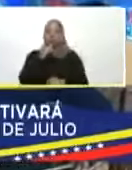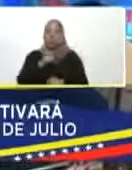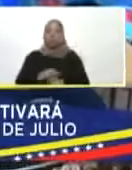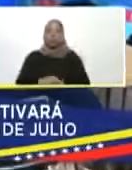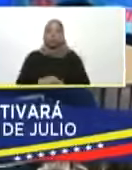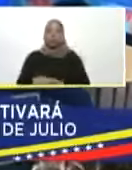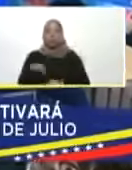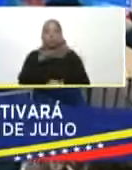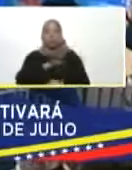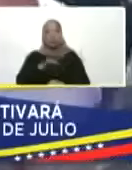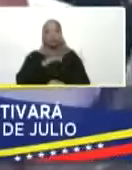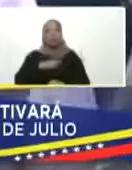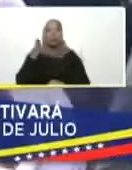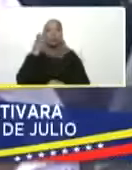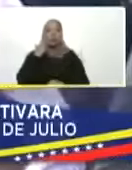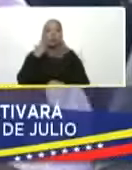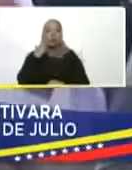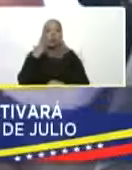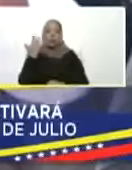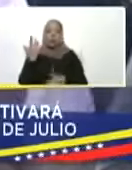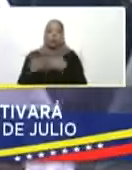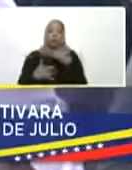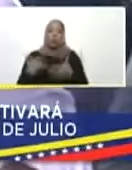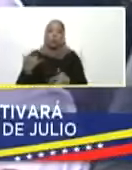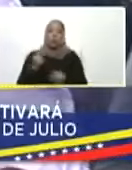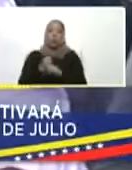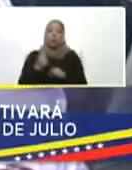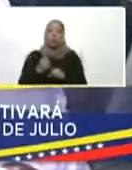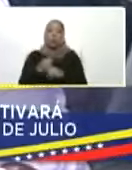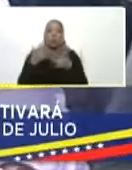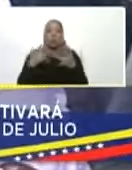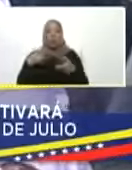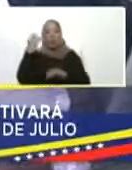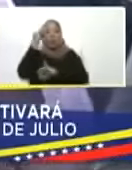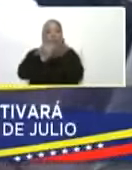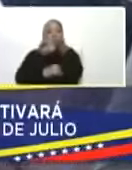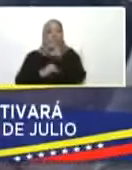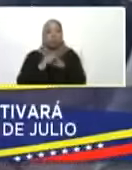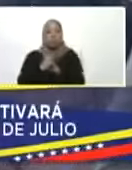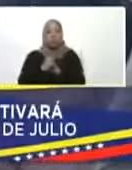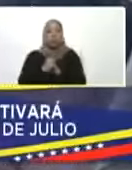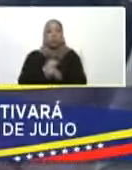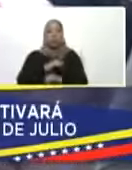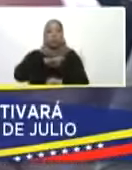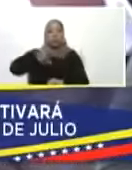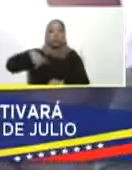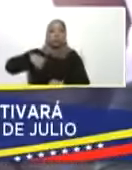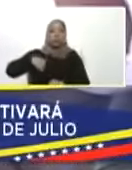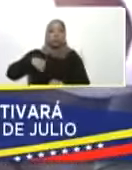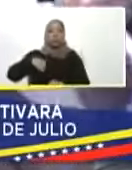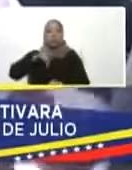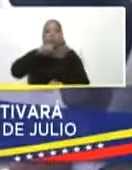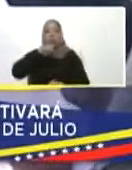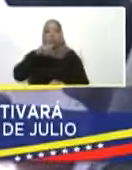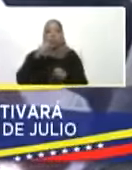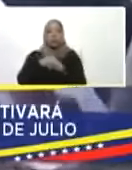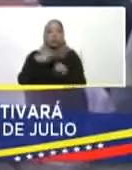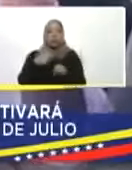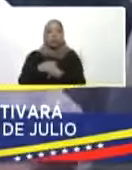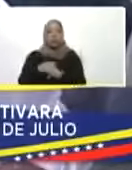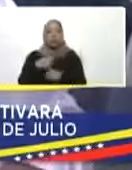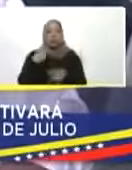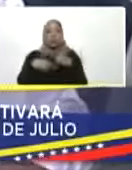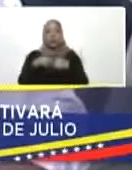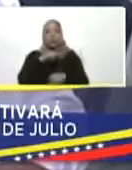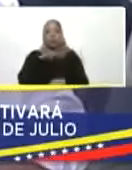ante una llamada del imperialismo, del Banco Mundial, del Fondo Monetario Internacional, que le diga que le entreguemos PDVSA, las empresas